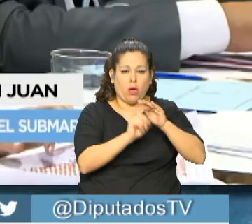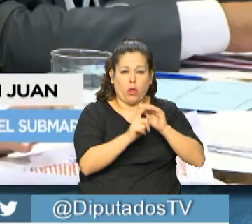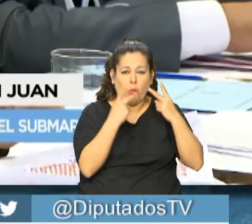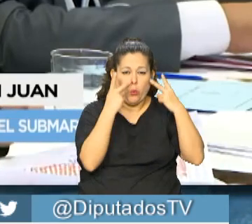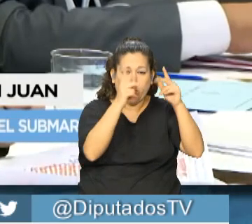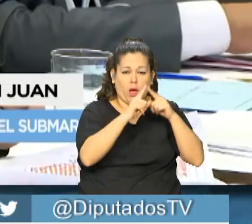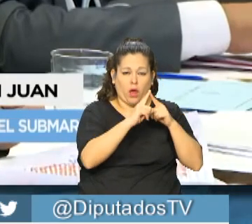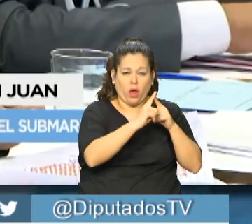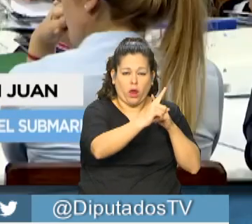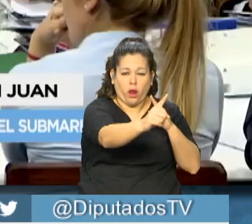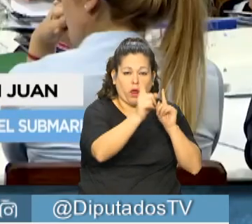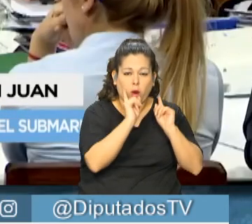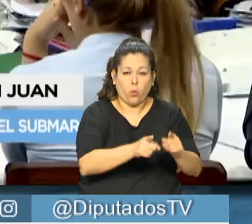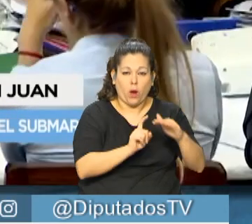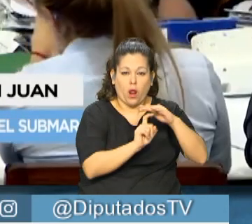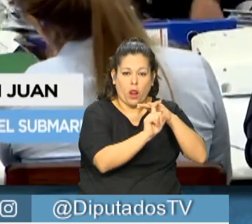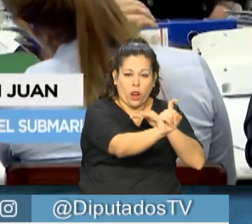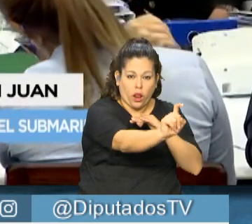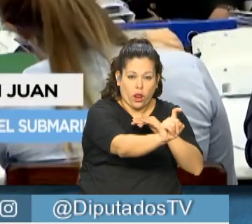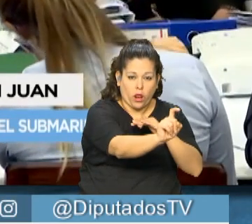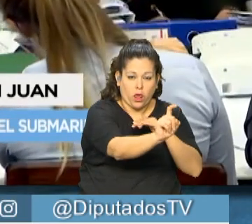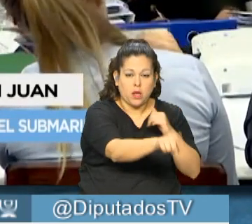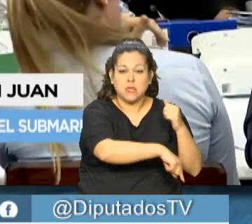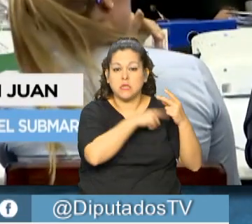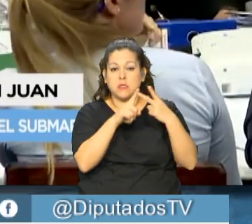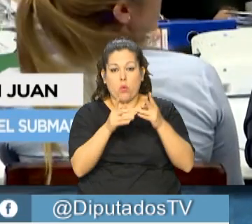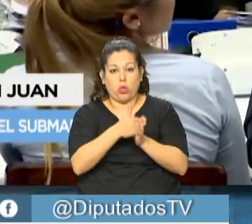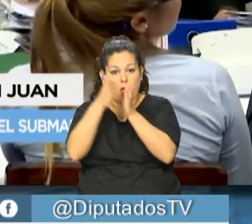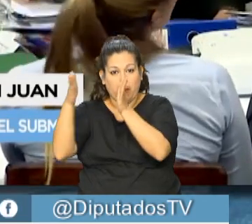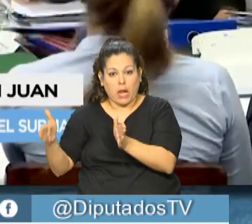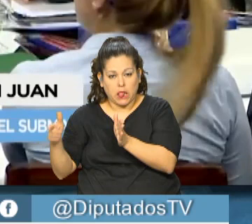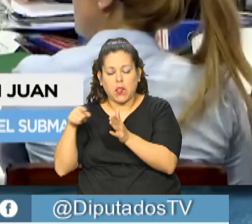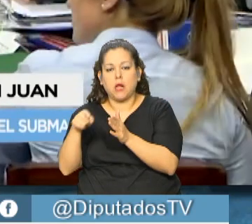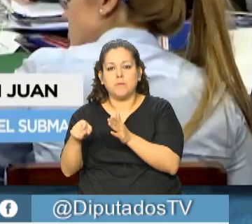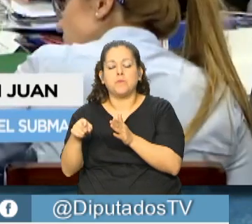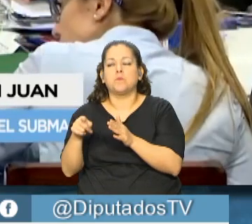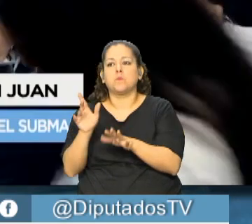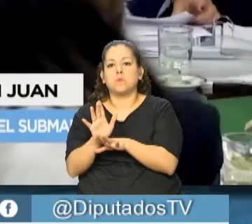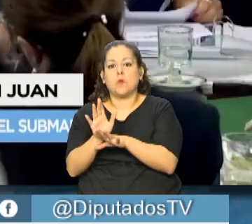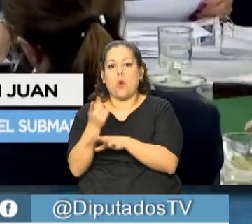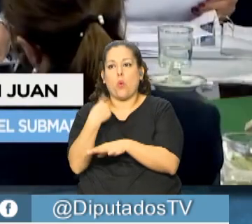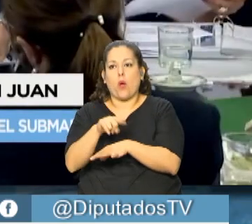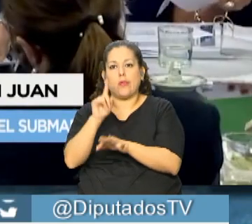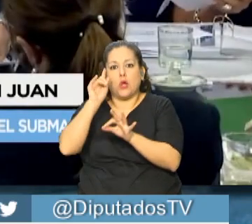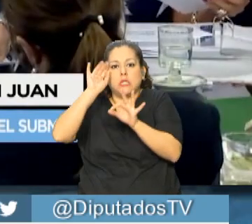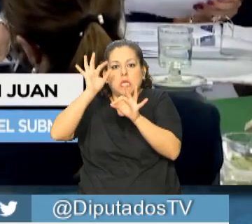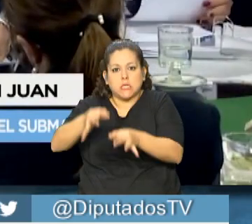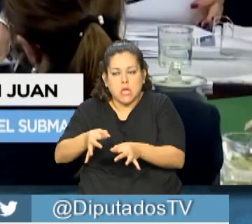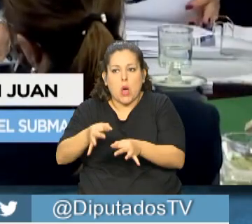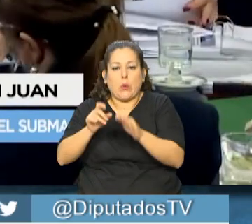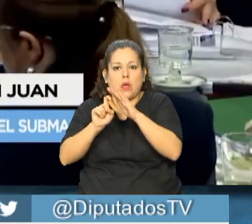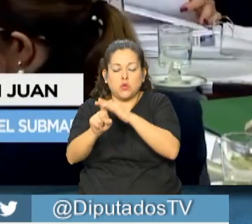la segunda parte de la responsabilidad de los funcionarios es el día después, ¿no? O sea, cuando se sabe